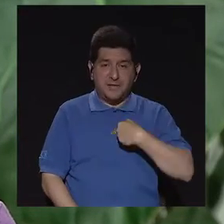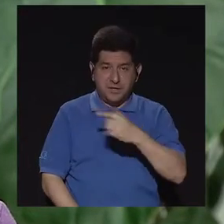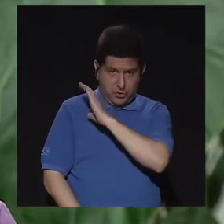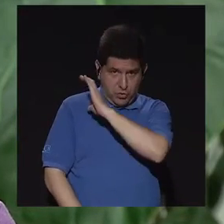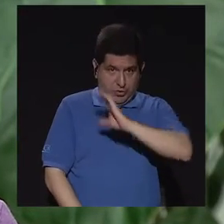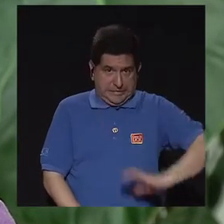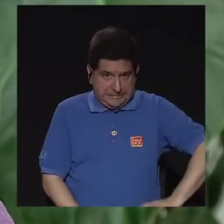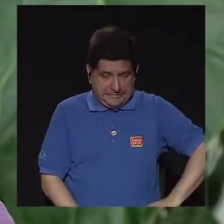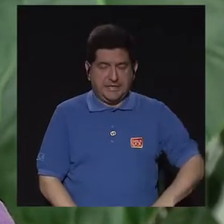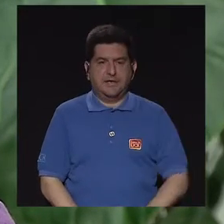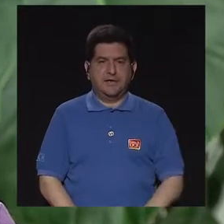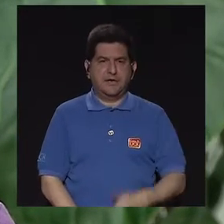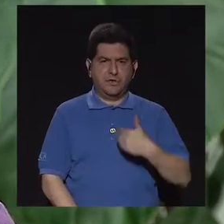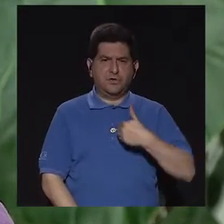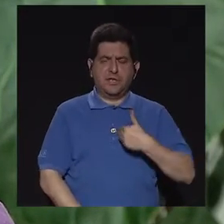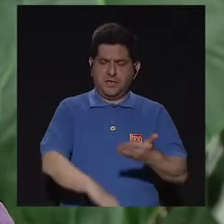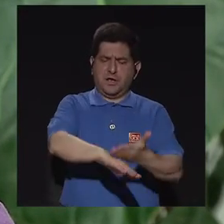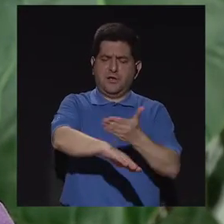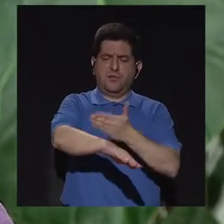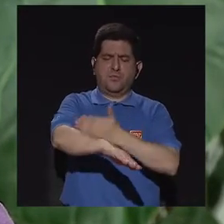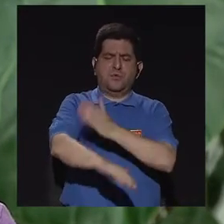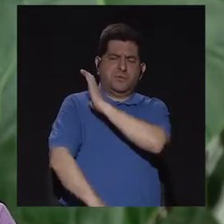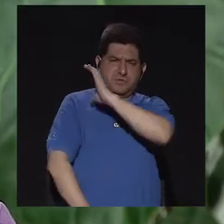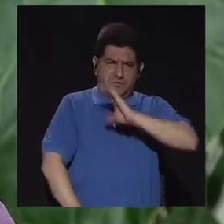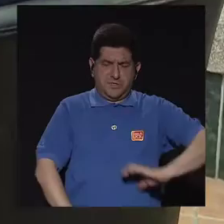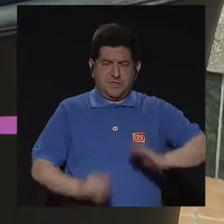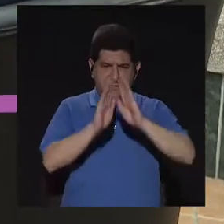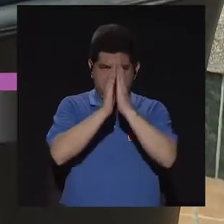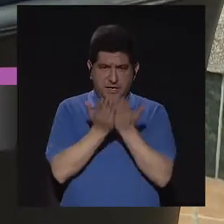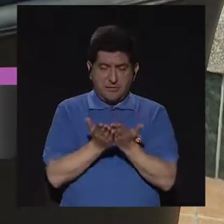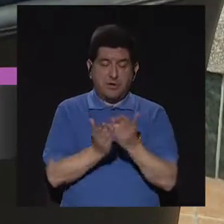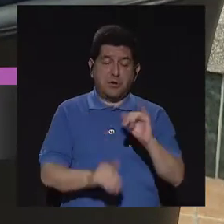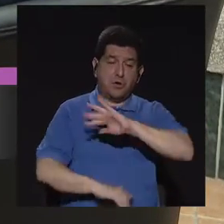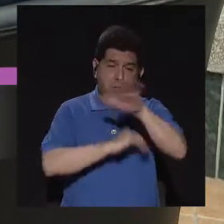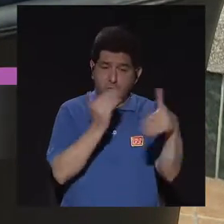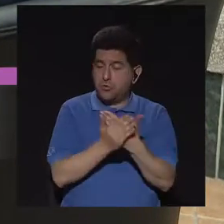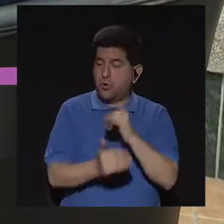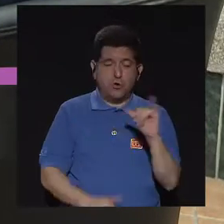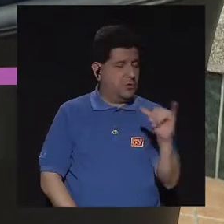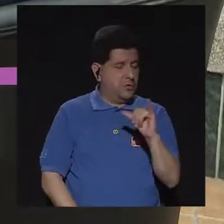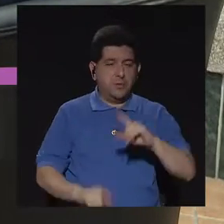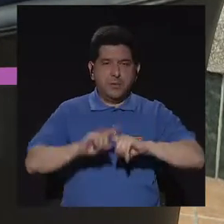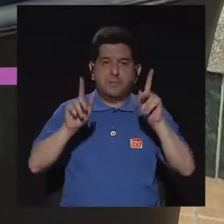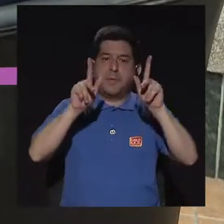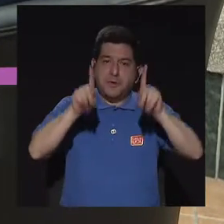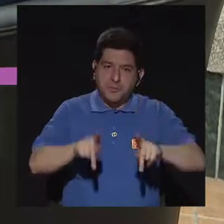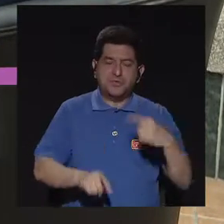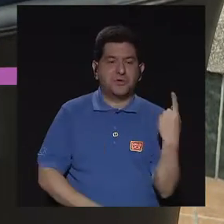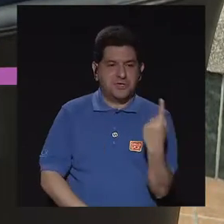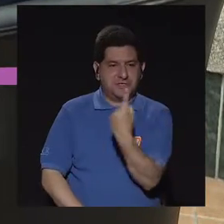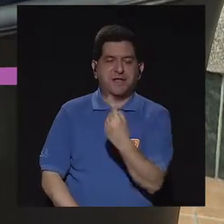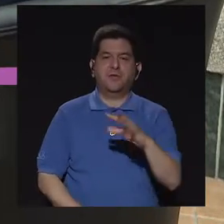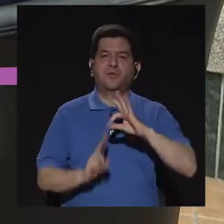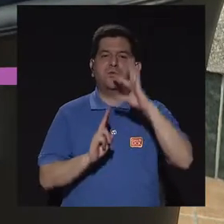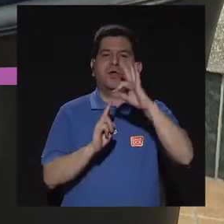soy cristiano, yo siento que tiene un crecimiento espiritual bíblico. Yo sé que para todos no será así, pero para cada quien va a haber su